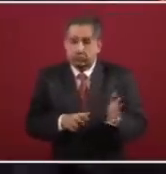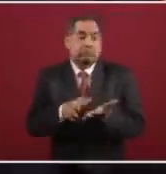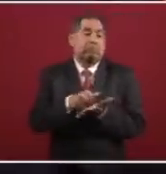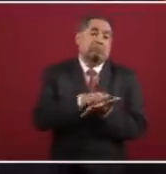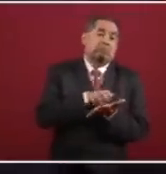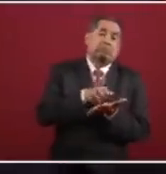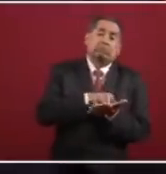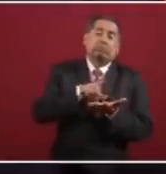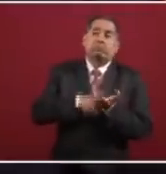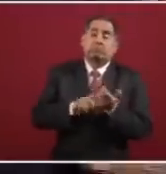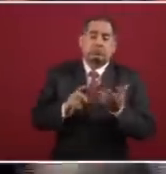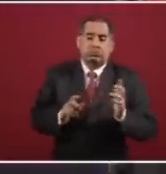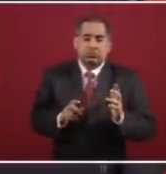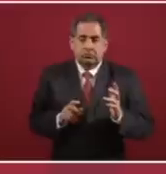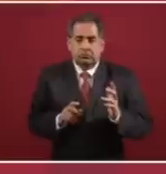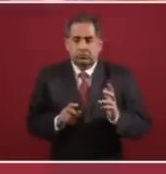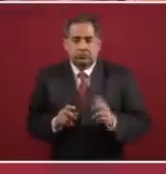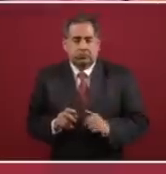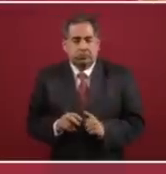austeridad